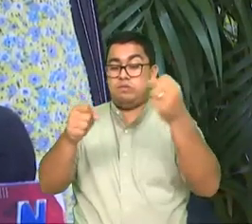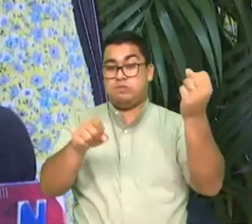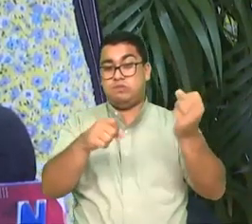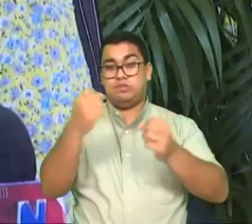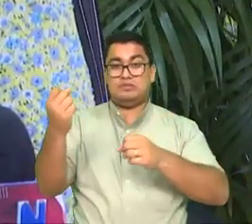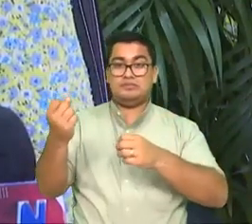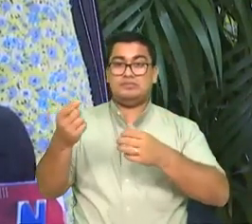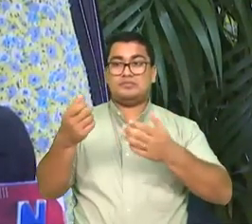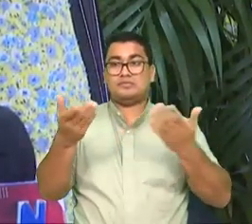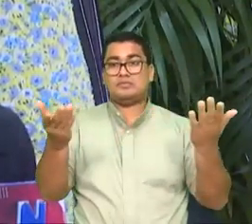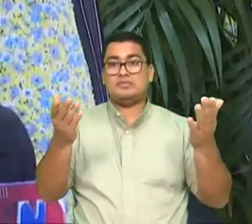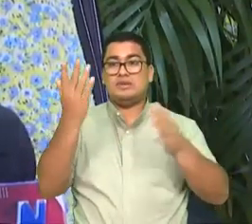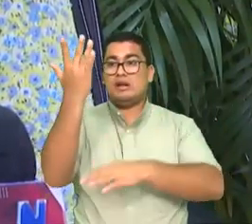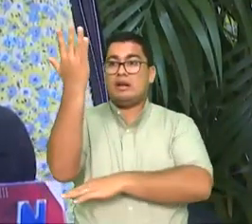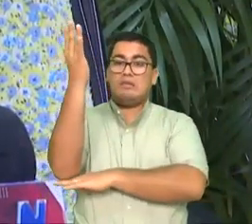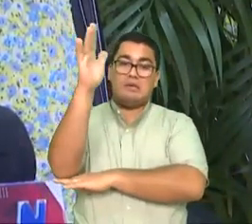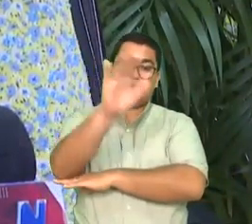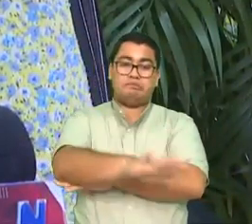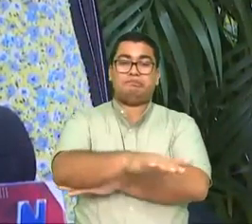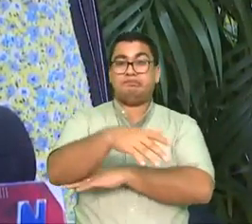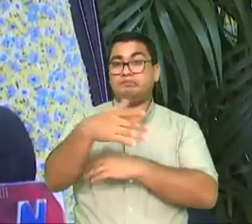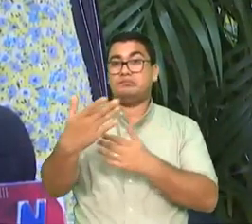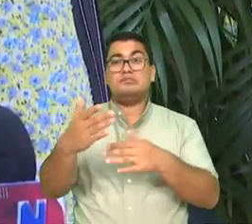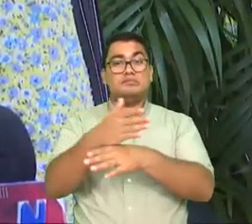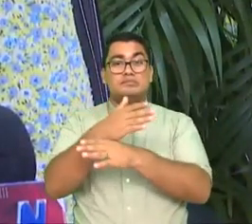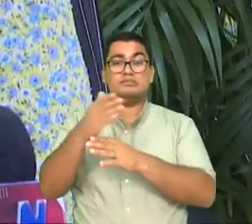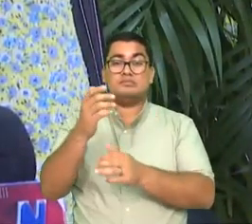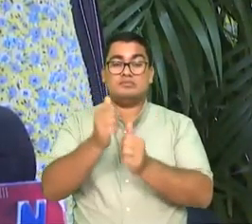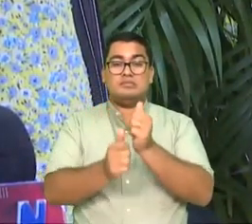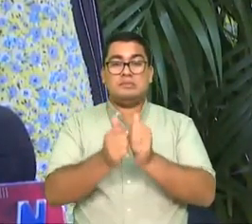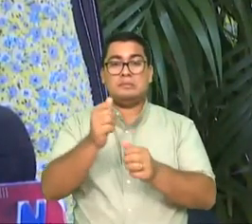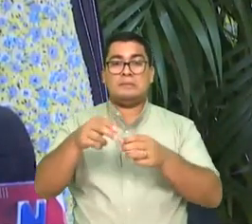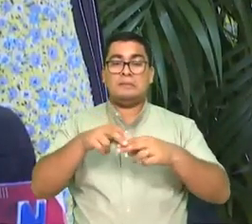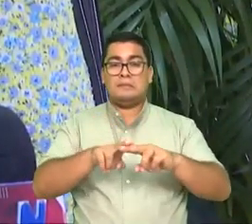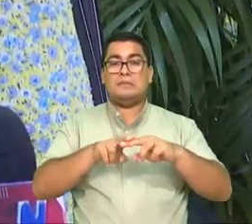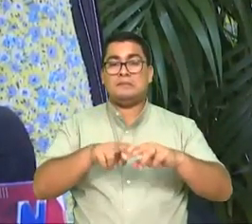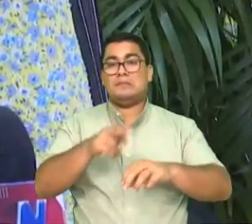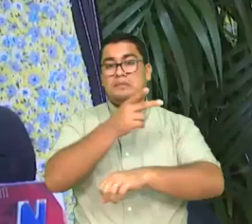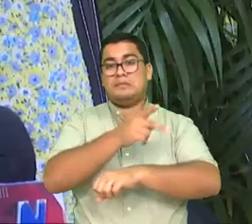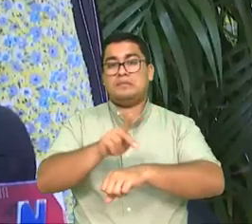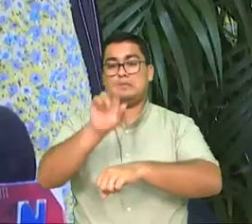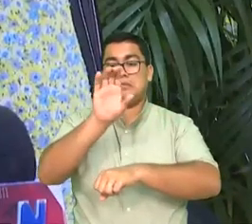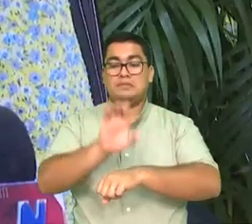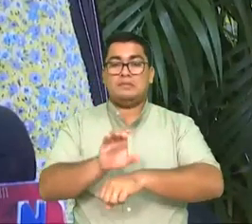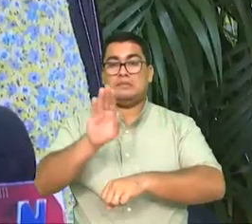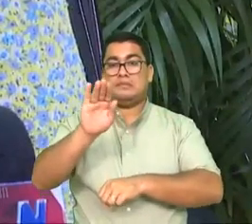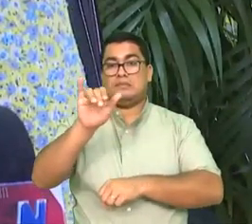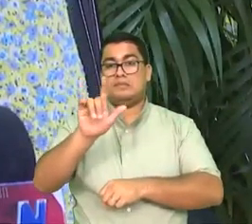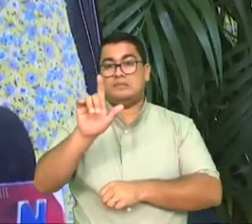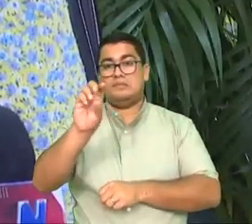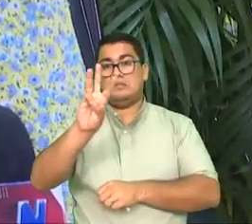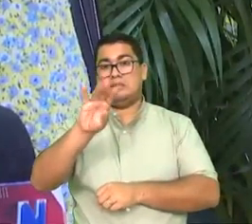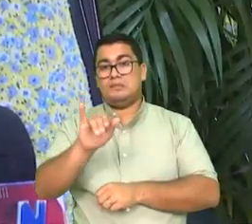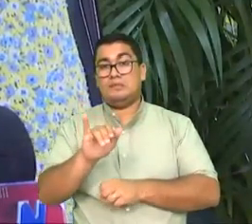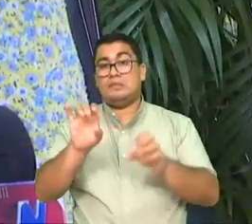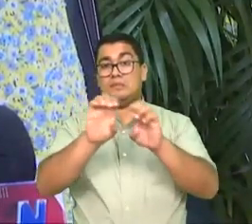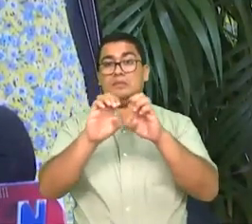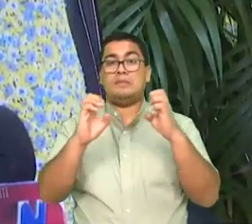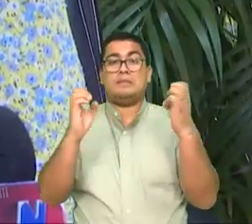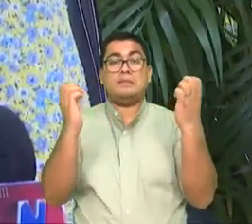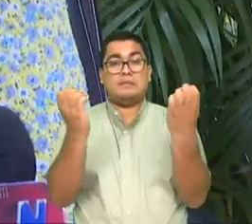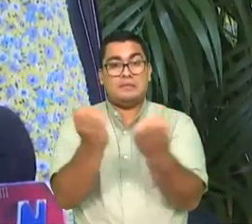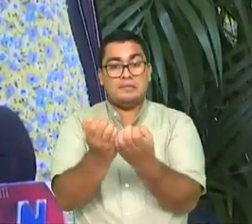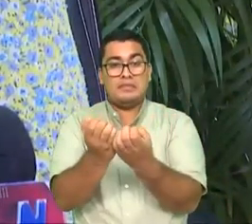de árboles en el parque, hay este tipo de daños ya en el parque municipal de Puerto Cabezas, de Bilwi. El polideportivo sufrió